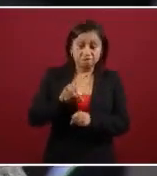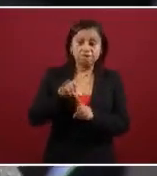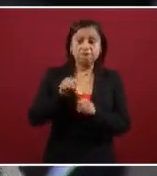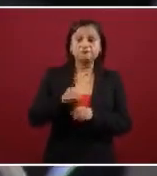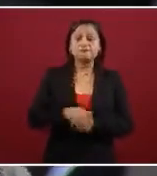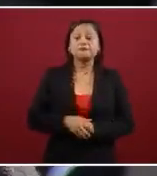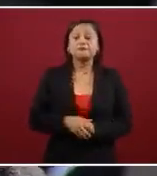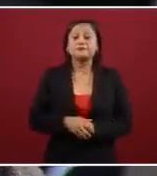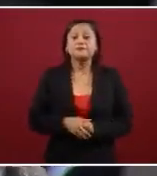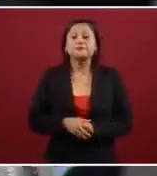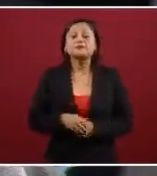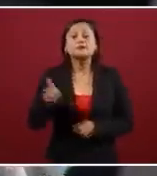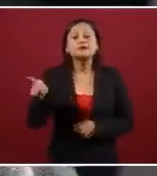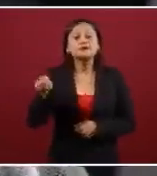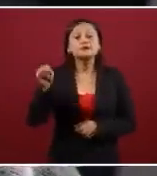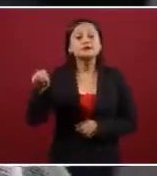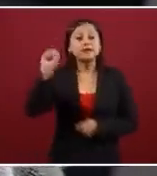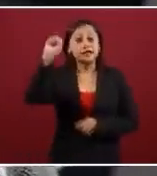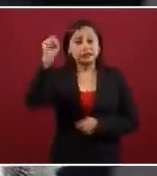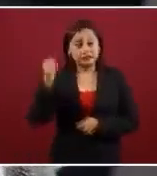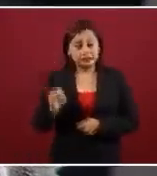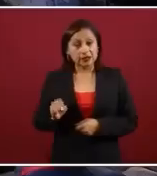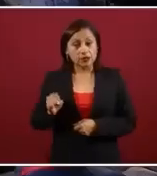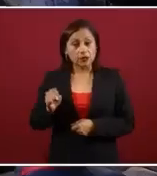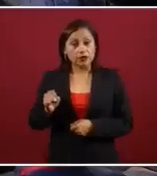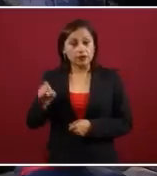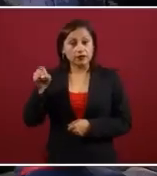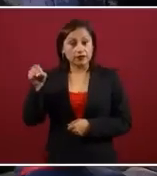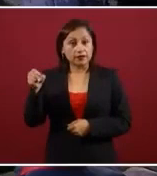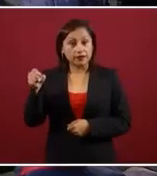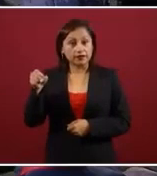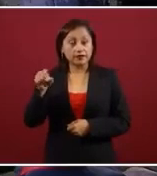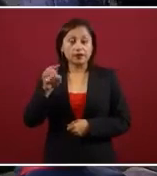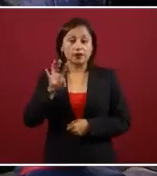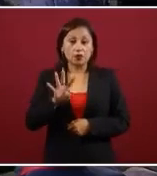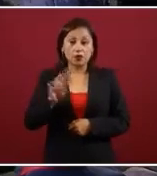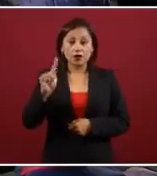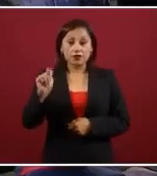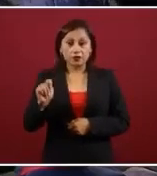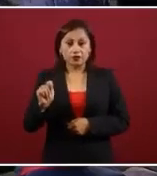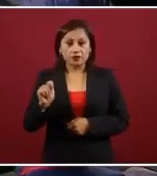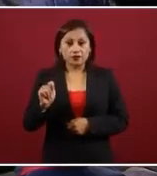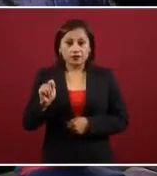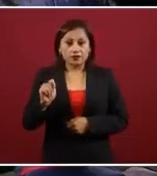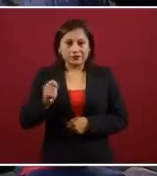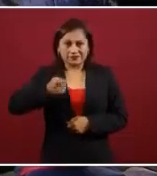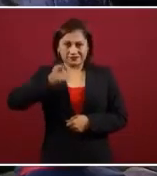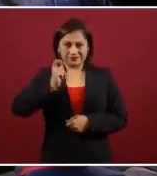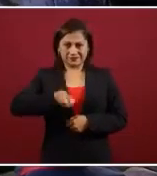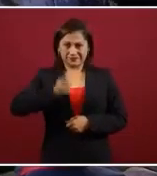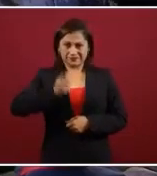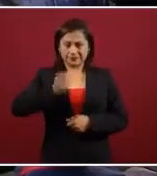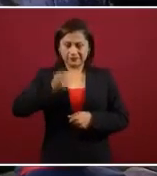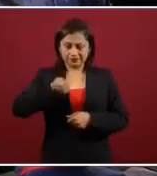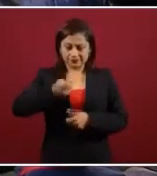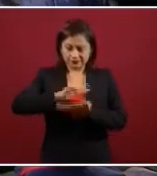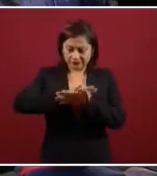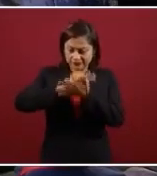Sinaloa, la cuarta transformación, ¿qué es la cuarta transformación? Es un cambio para bien.